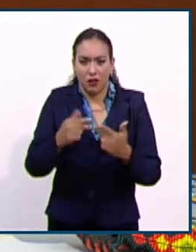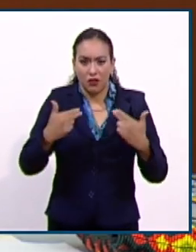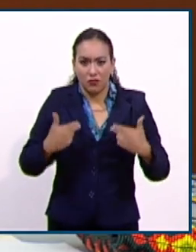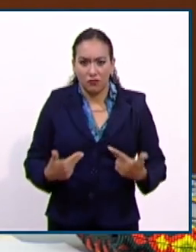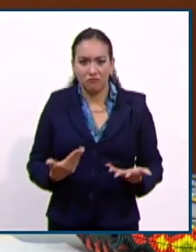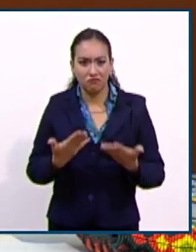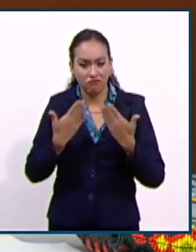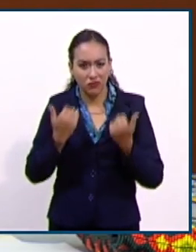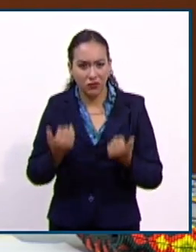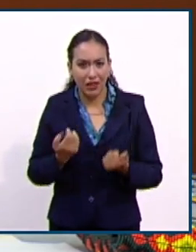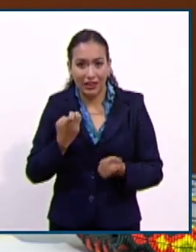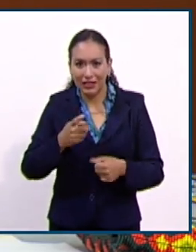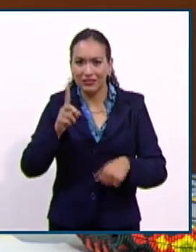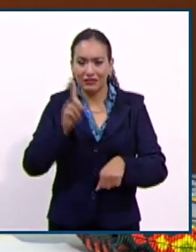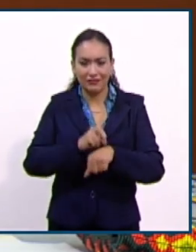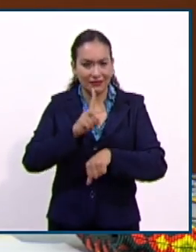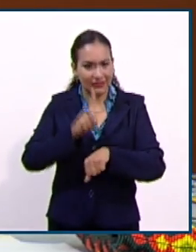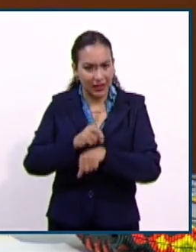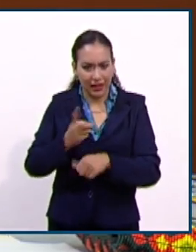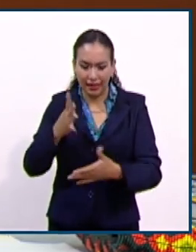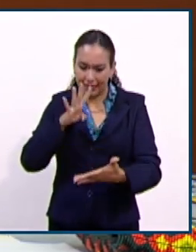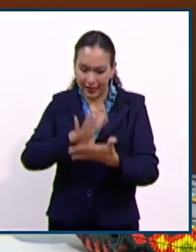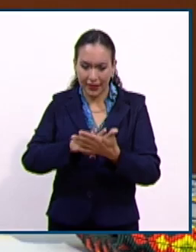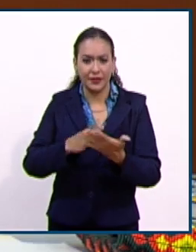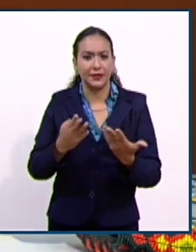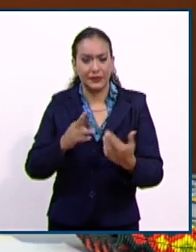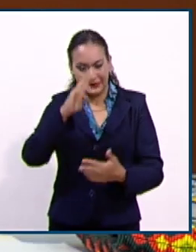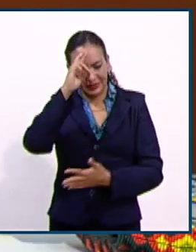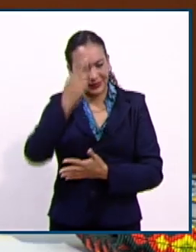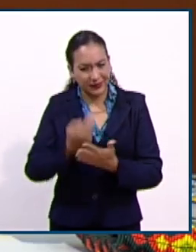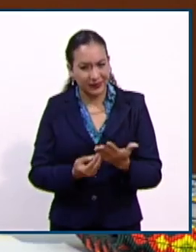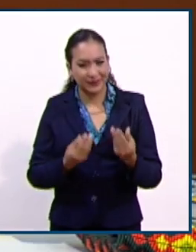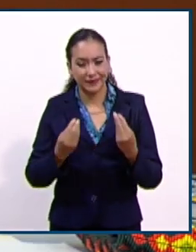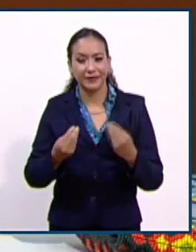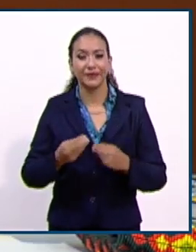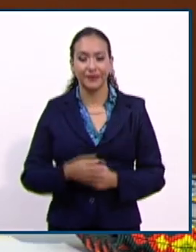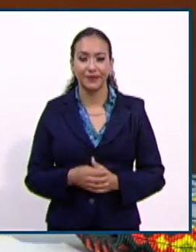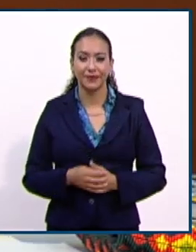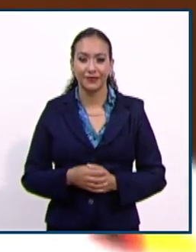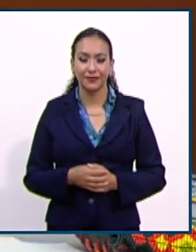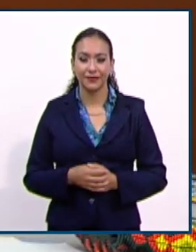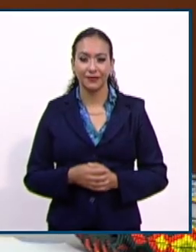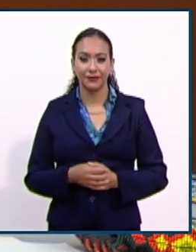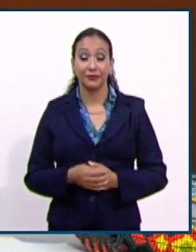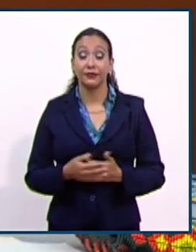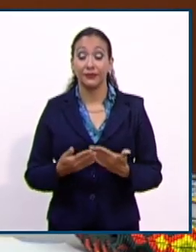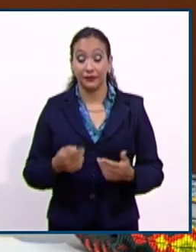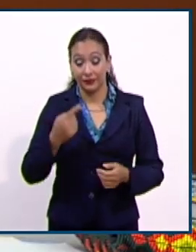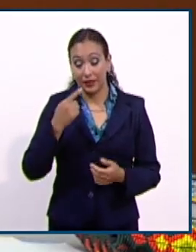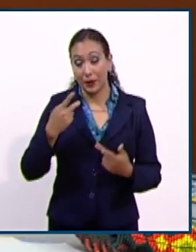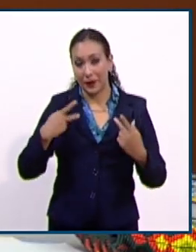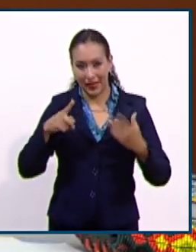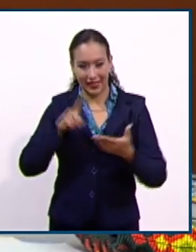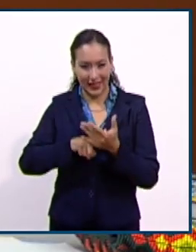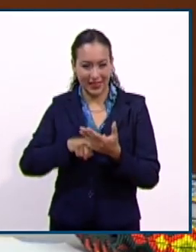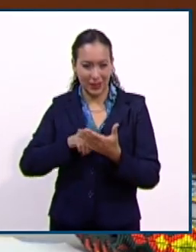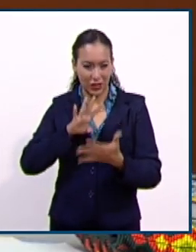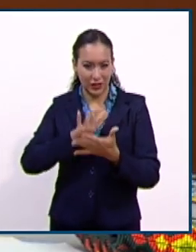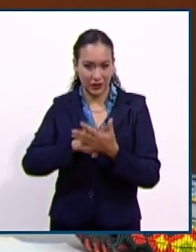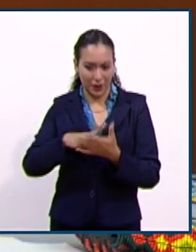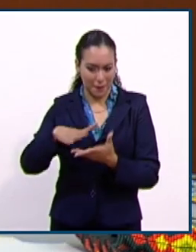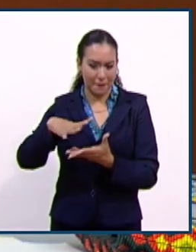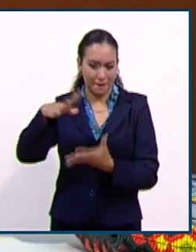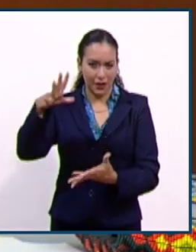delitos que se cometen en los propios centros penitenciarios y bueno, la mayoría de las personas privadas